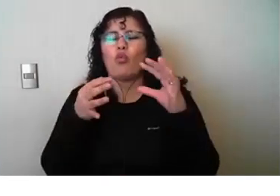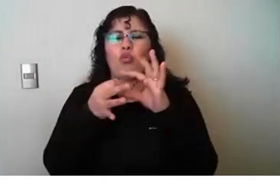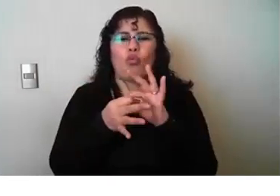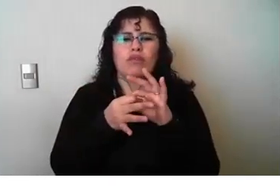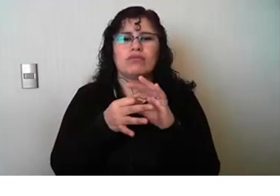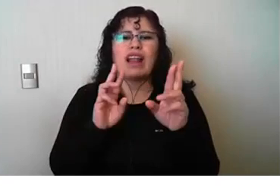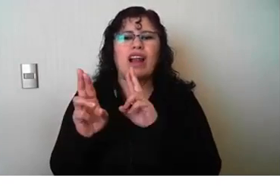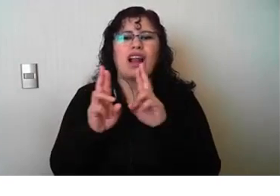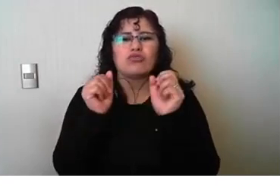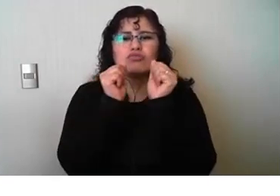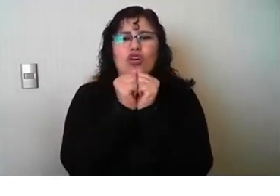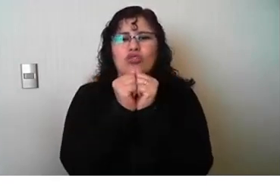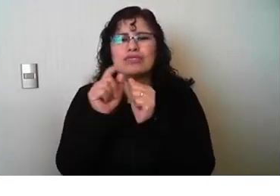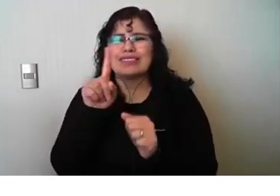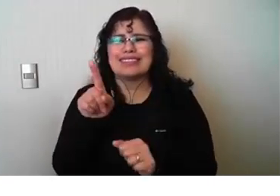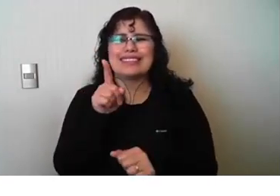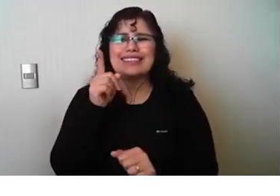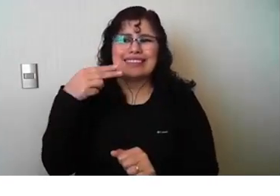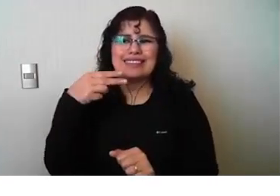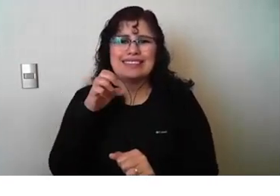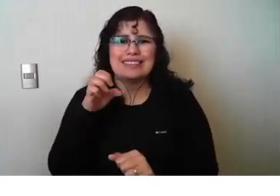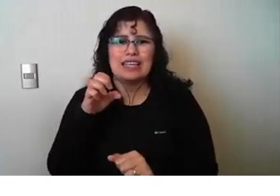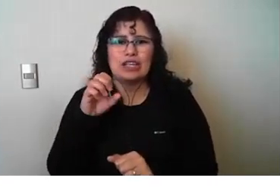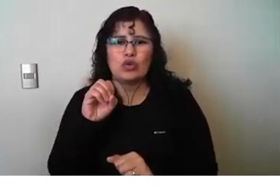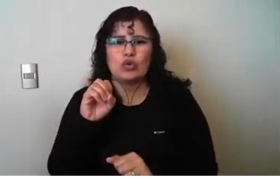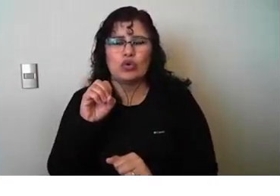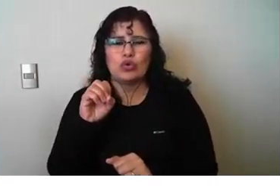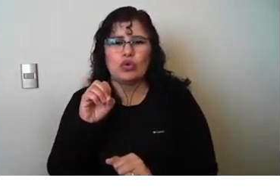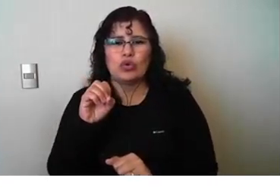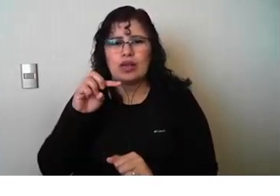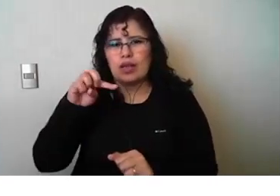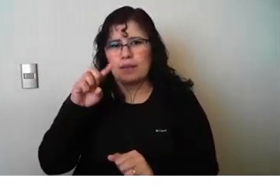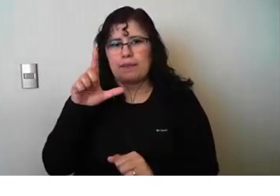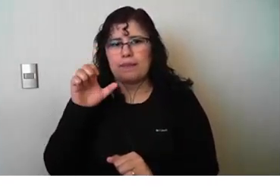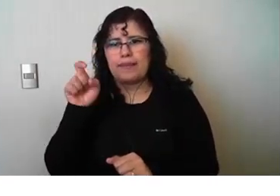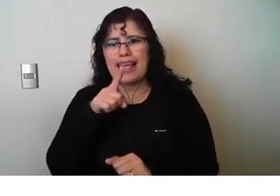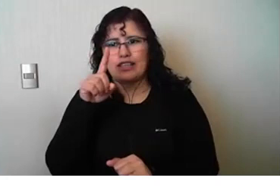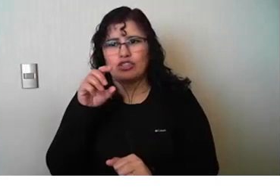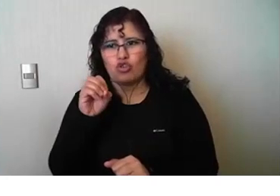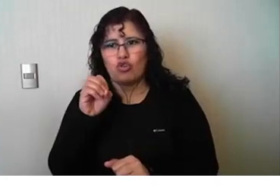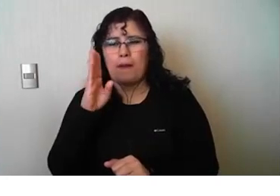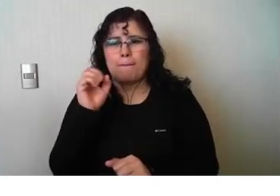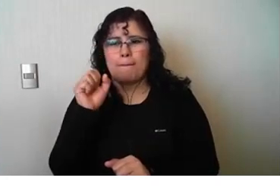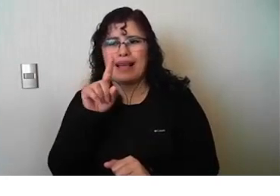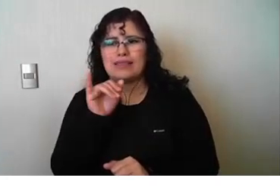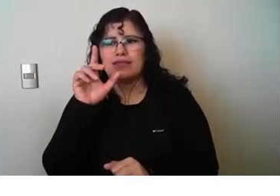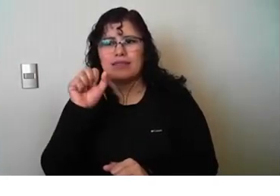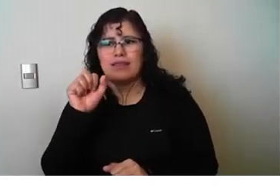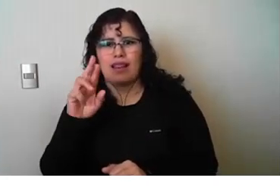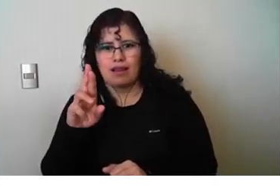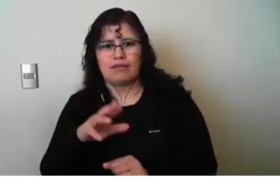relacionados acá con un seno que se llama, o un plexo que se llama plexo basilar, porque recuerden que allí está, o debería